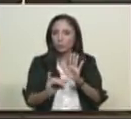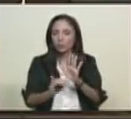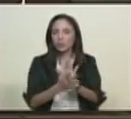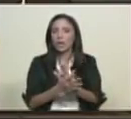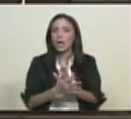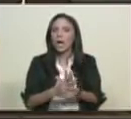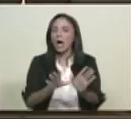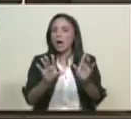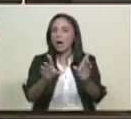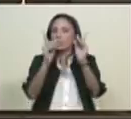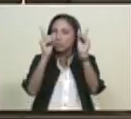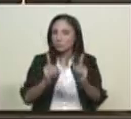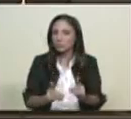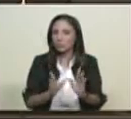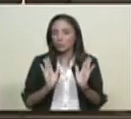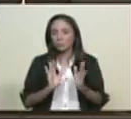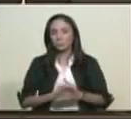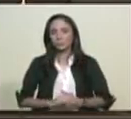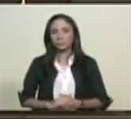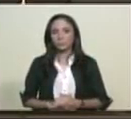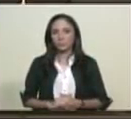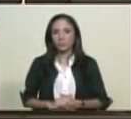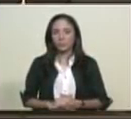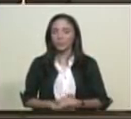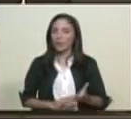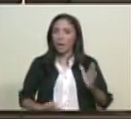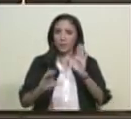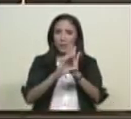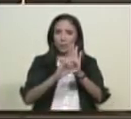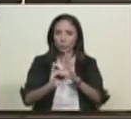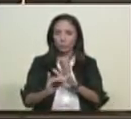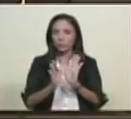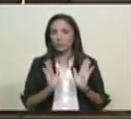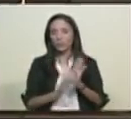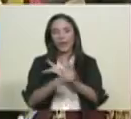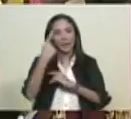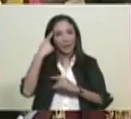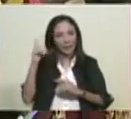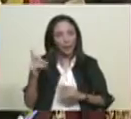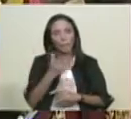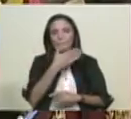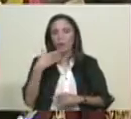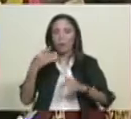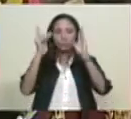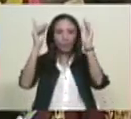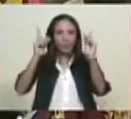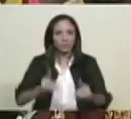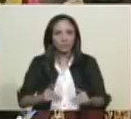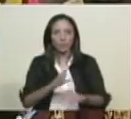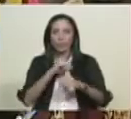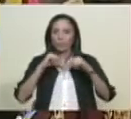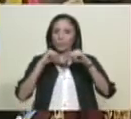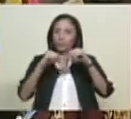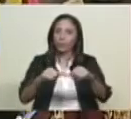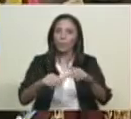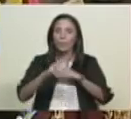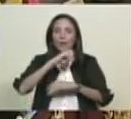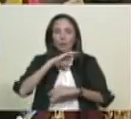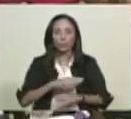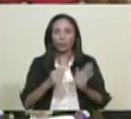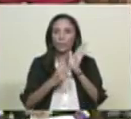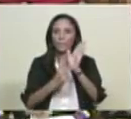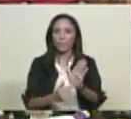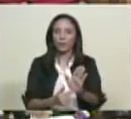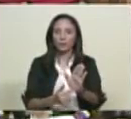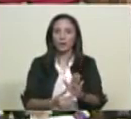de julio del 2017, una Asamblea Nacional Constituyente, es una decisión que quedará para la historia como el momento